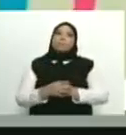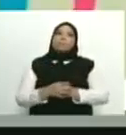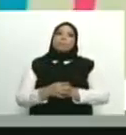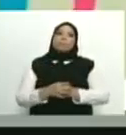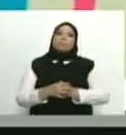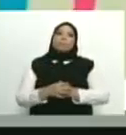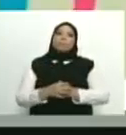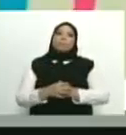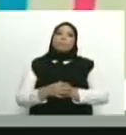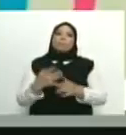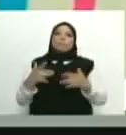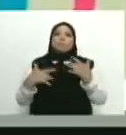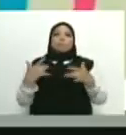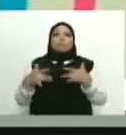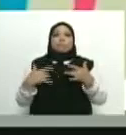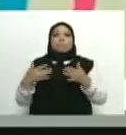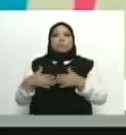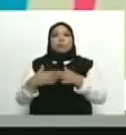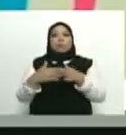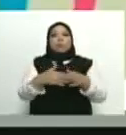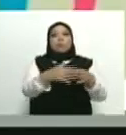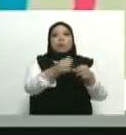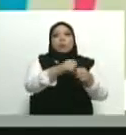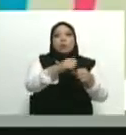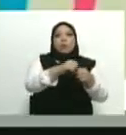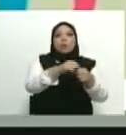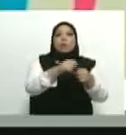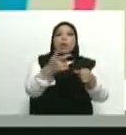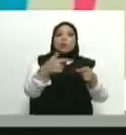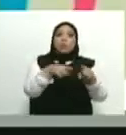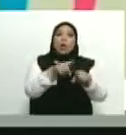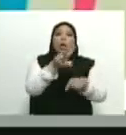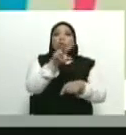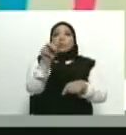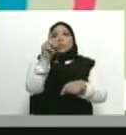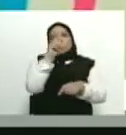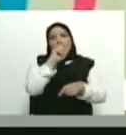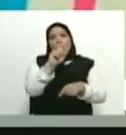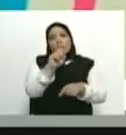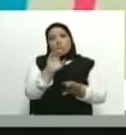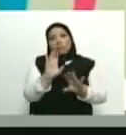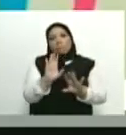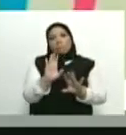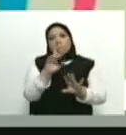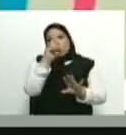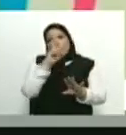de la batalla naval del lago de Maracaibo, el Bicentenario. Y